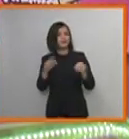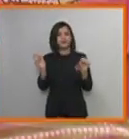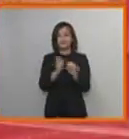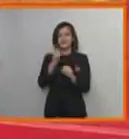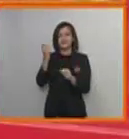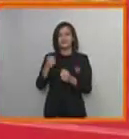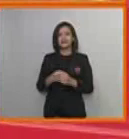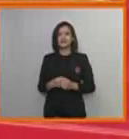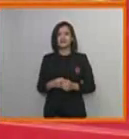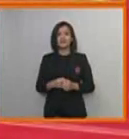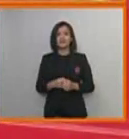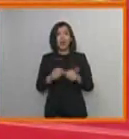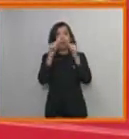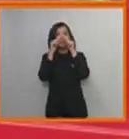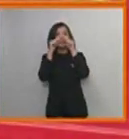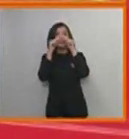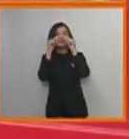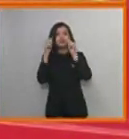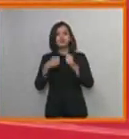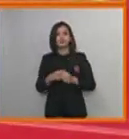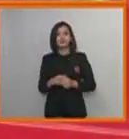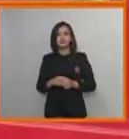afortunado. Atentos.